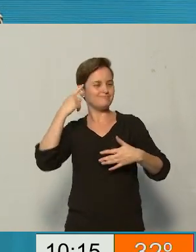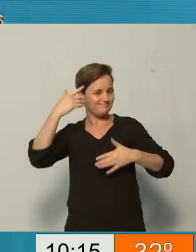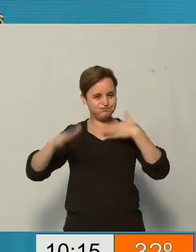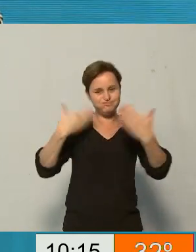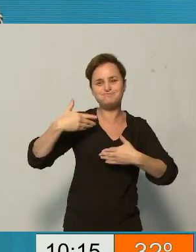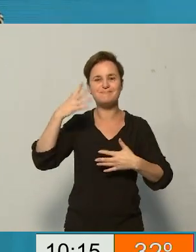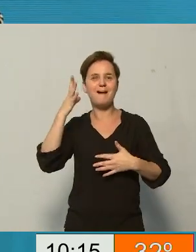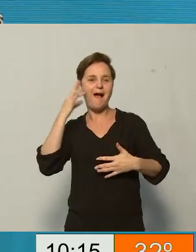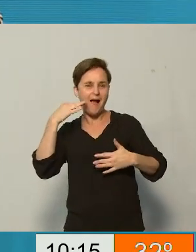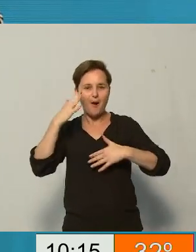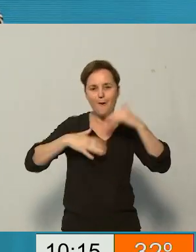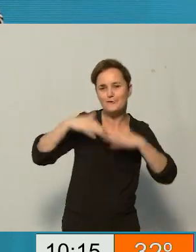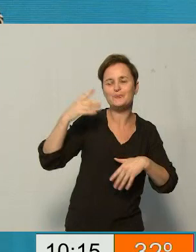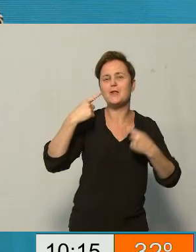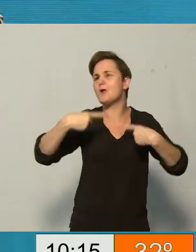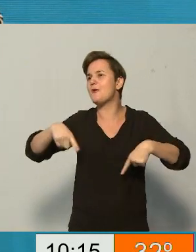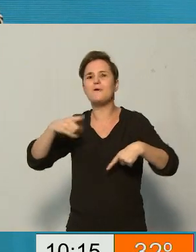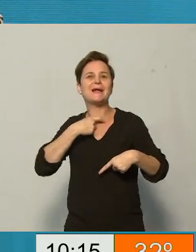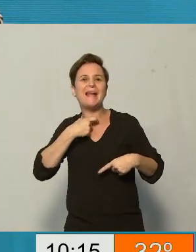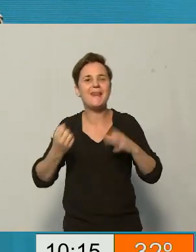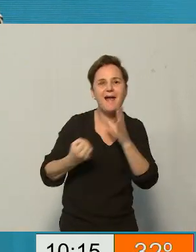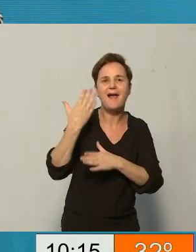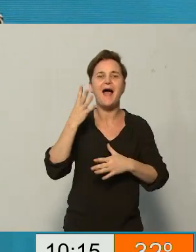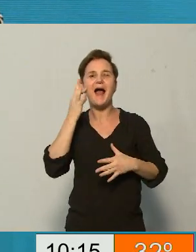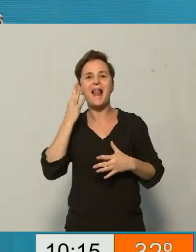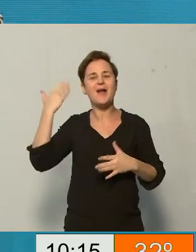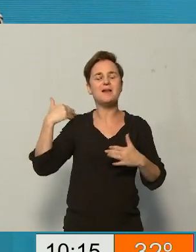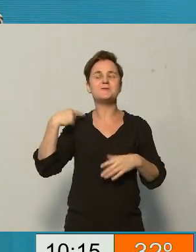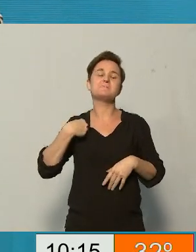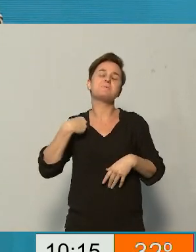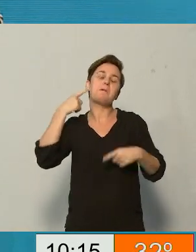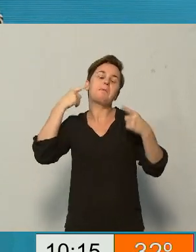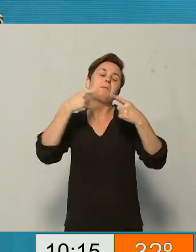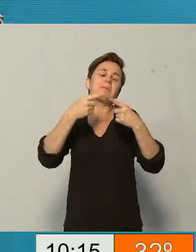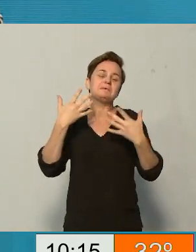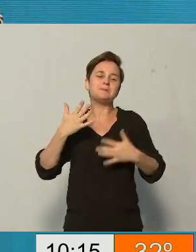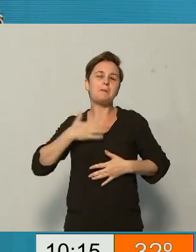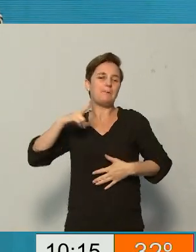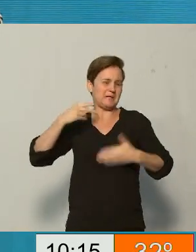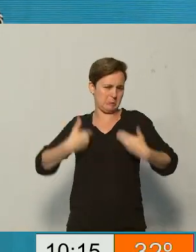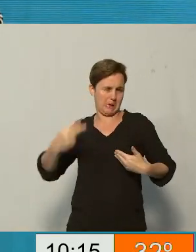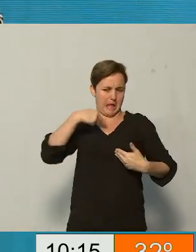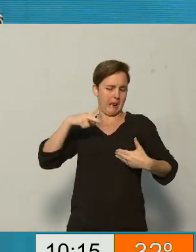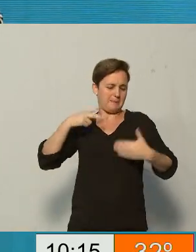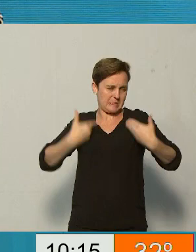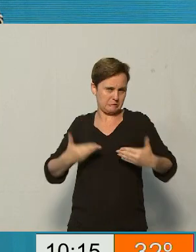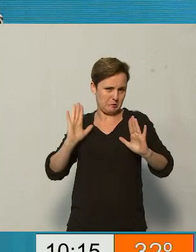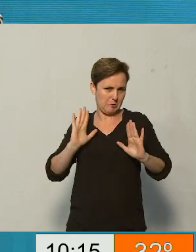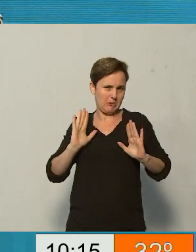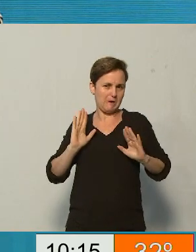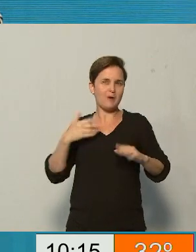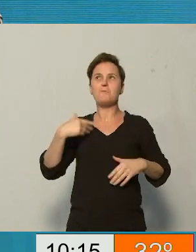el constructor, el que hiciera que las cosas pasaran, era una visión casi personal, casi era